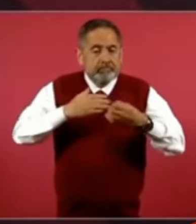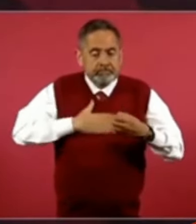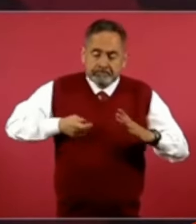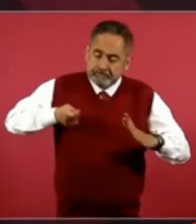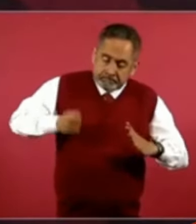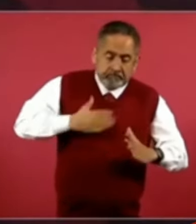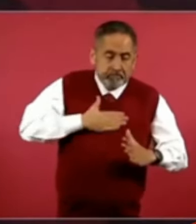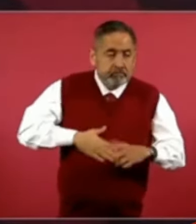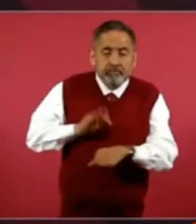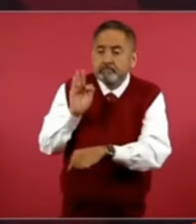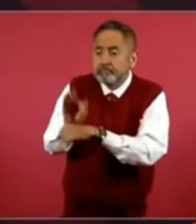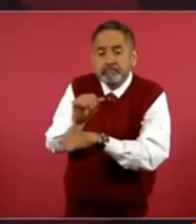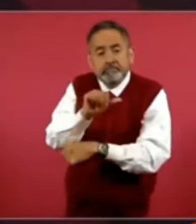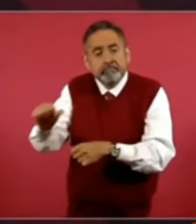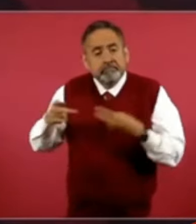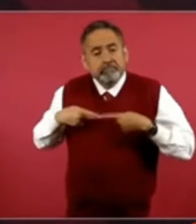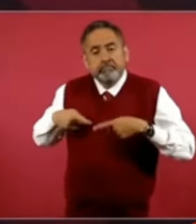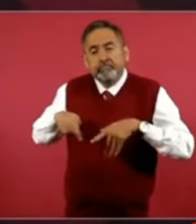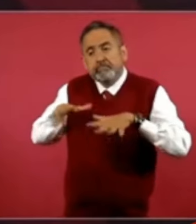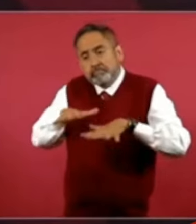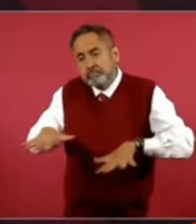al pueblo.